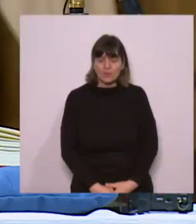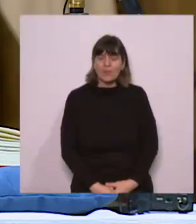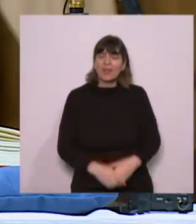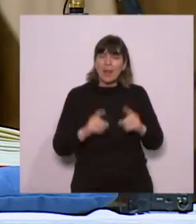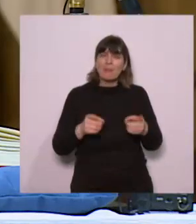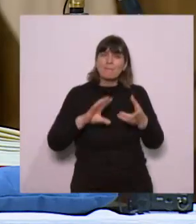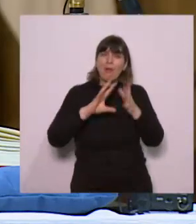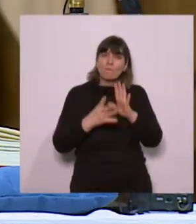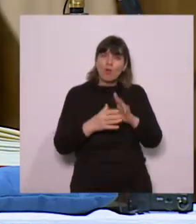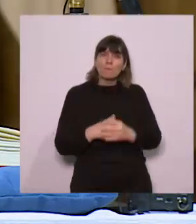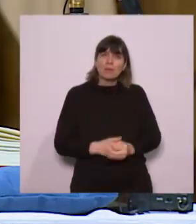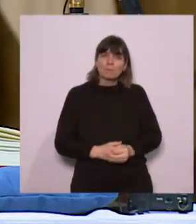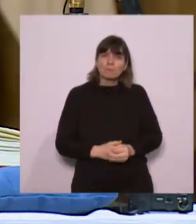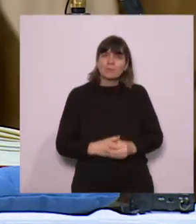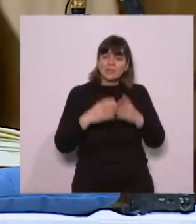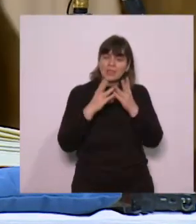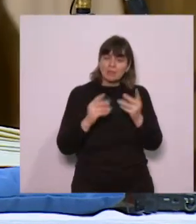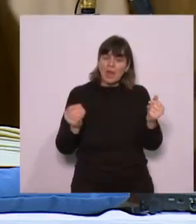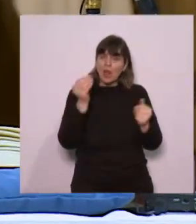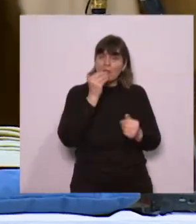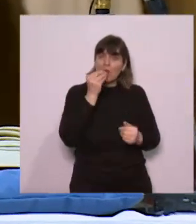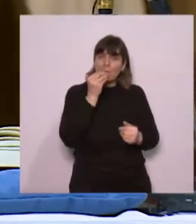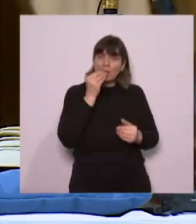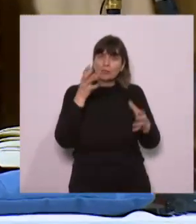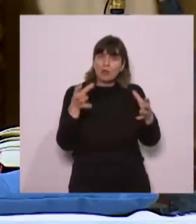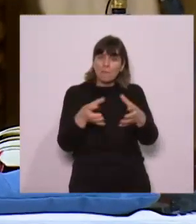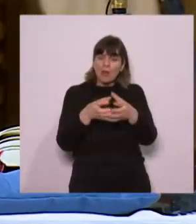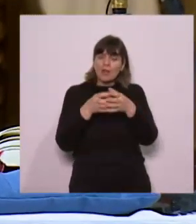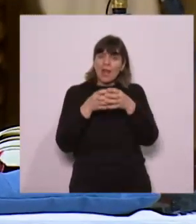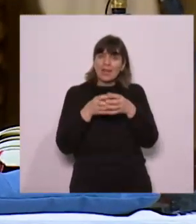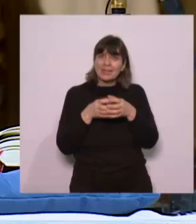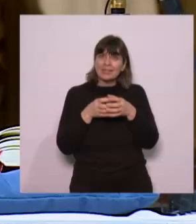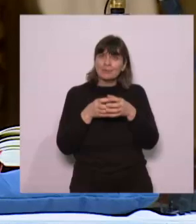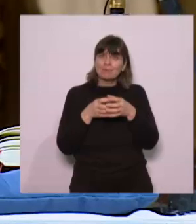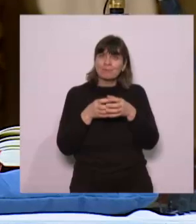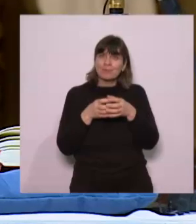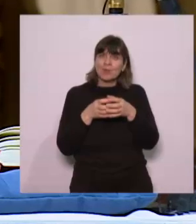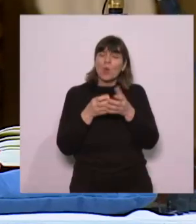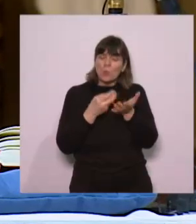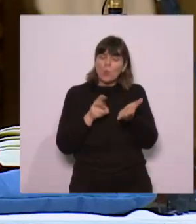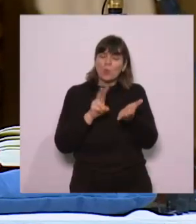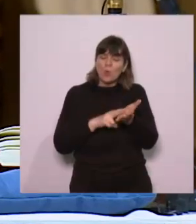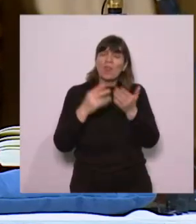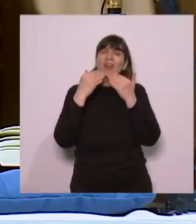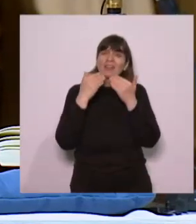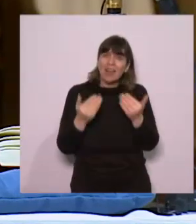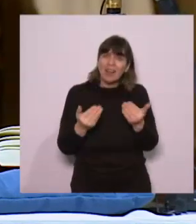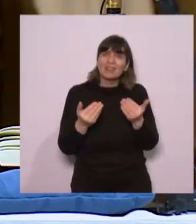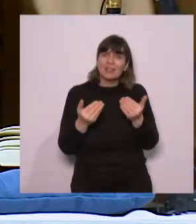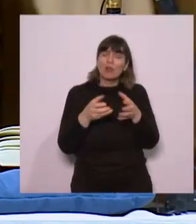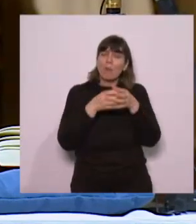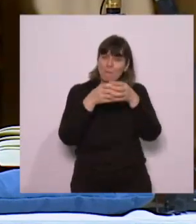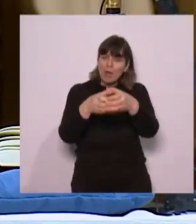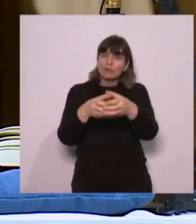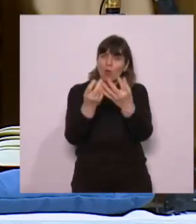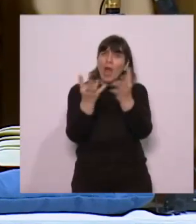Del mismo modo, acabada la cena, tomó el cáliz, volvió a darte gracias y lo pasó a